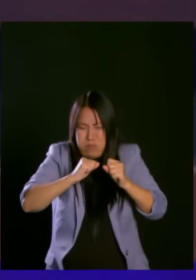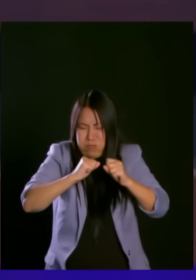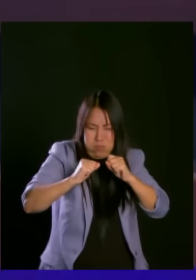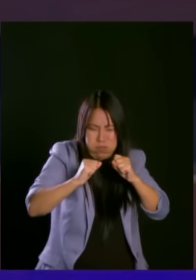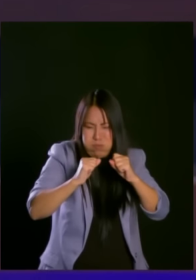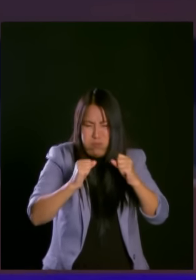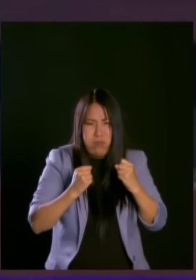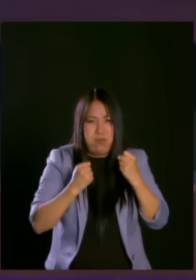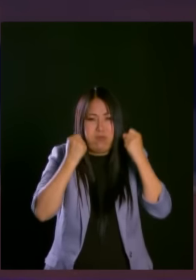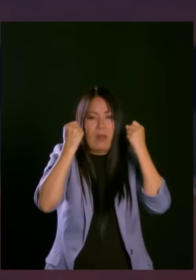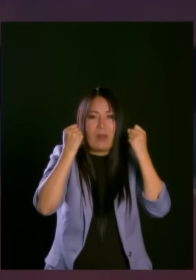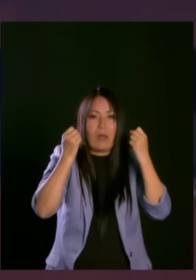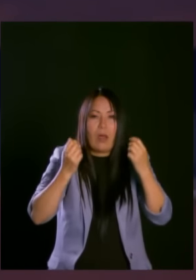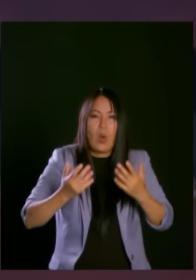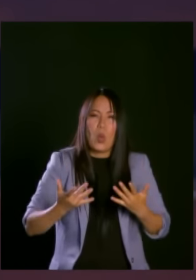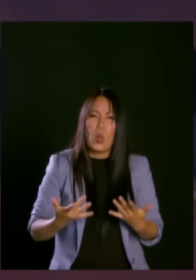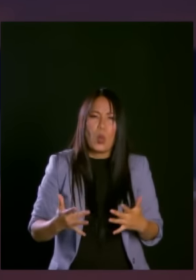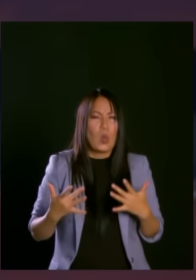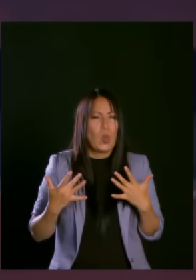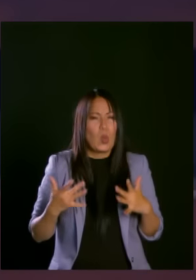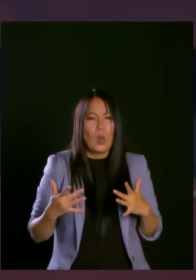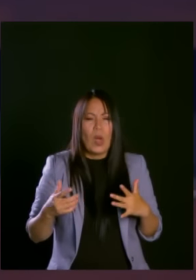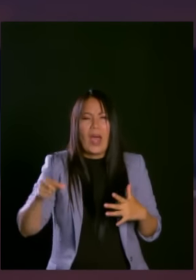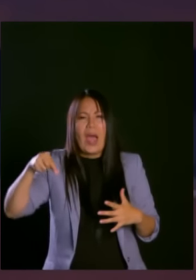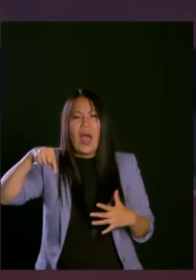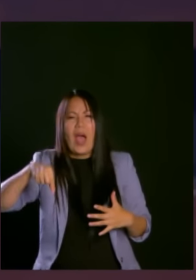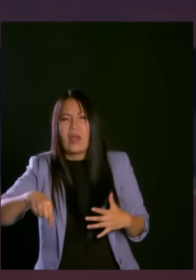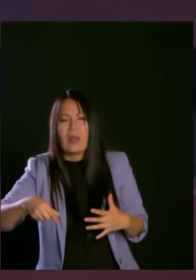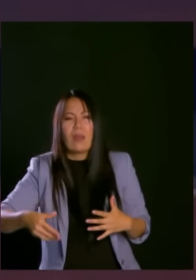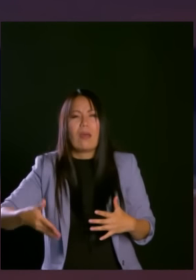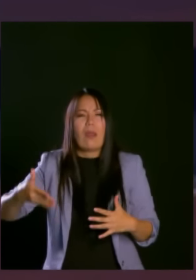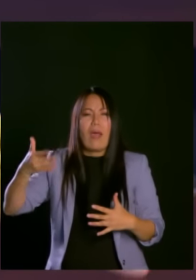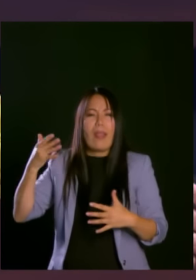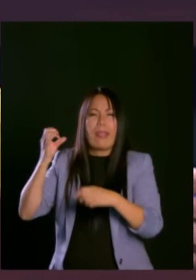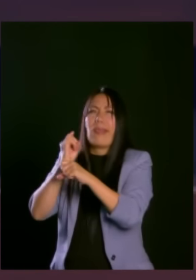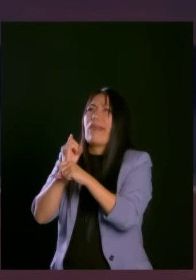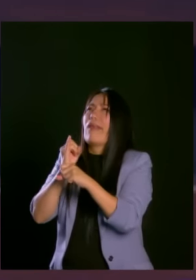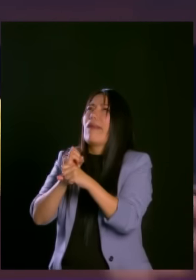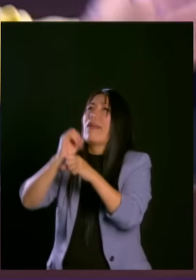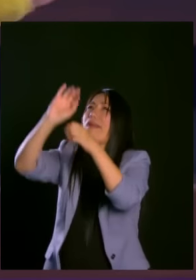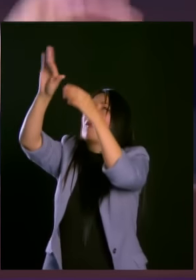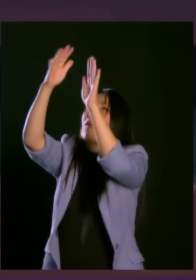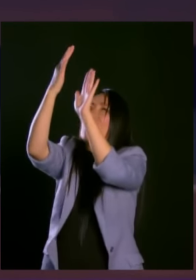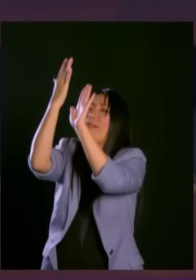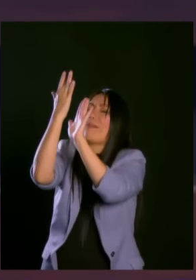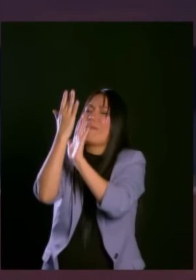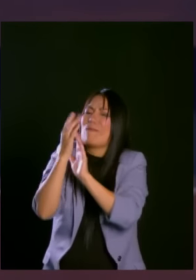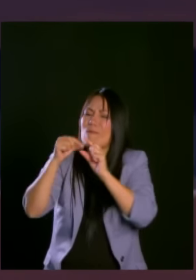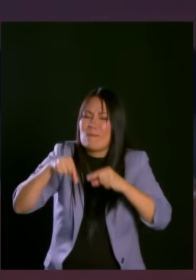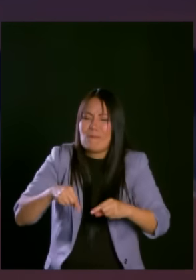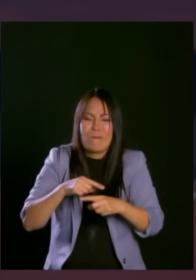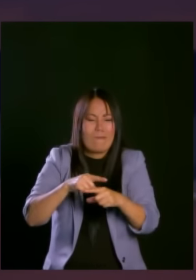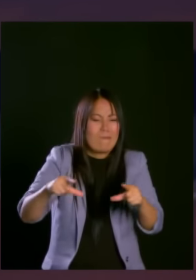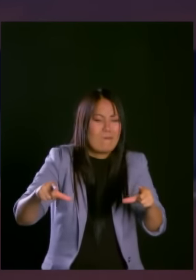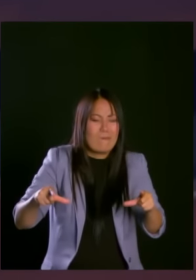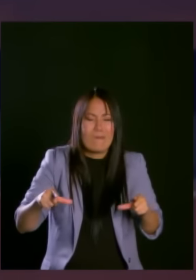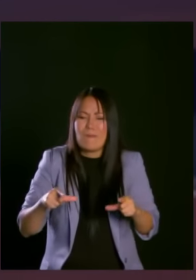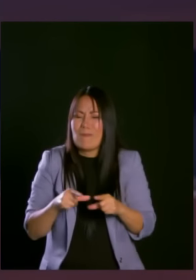querés? Si la bodega, si aquí, donde sea, si está Él, es el paraíso.